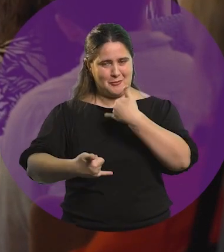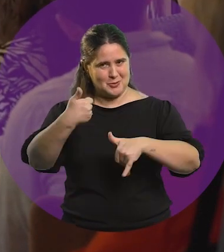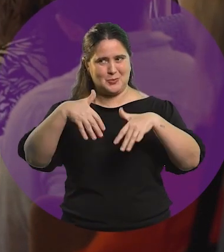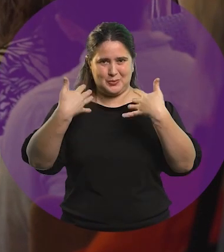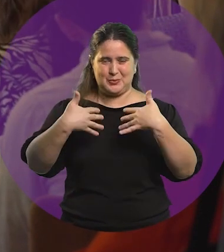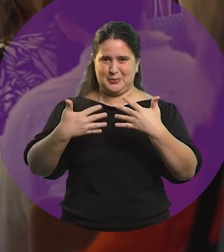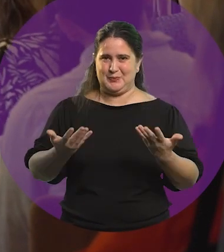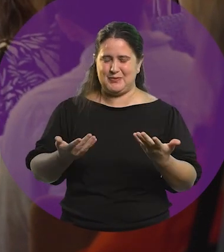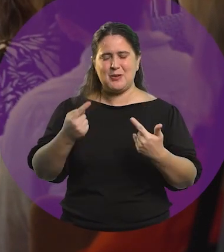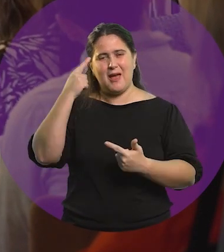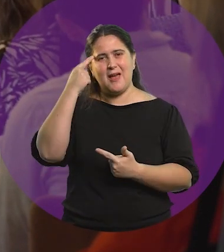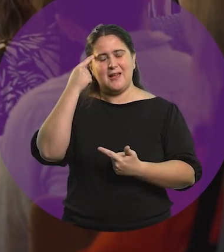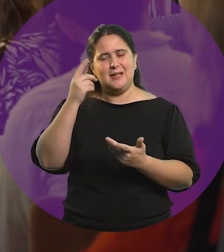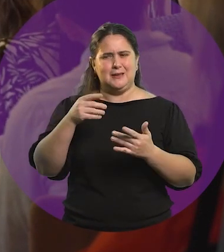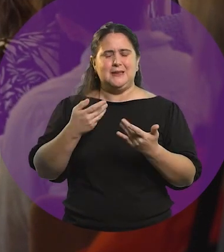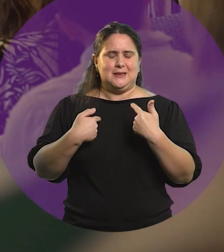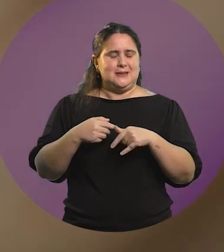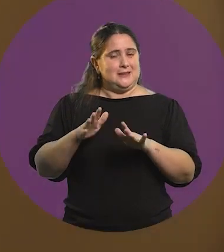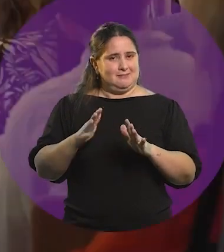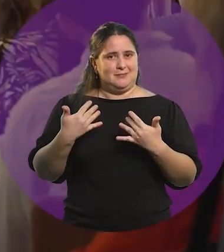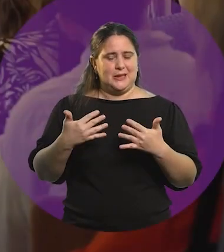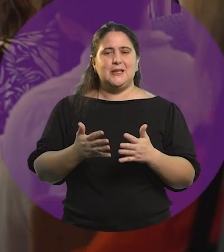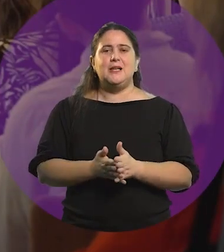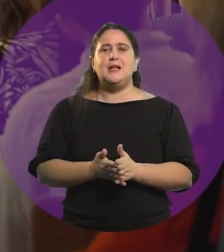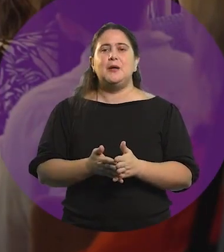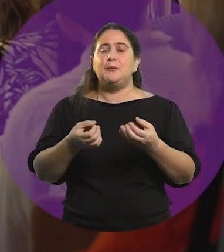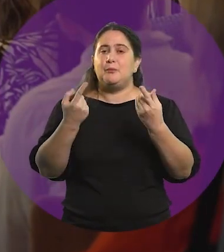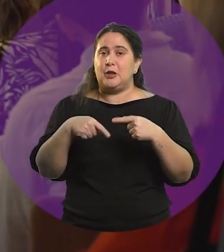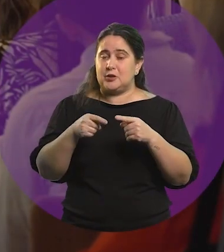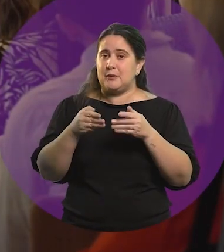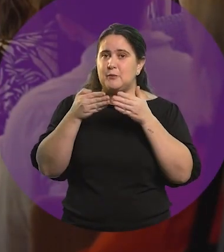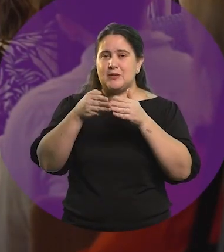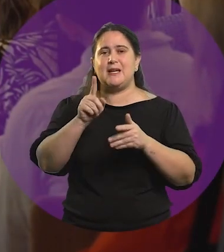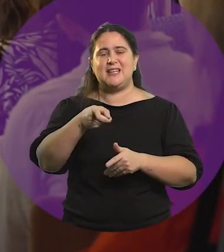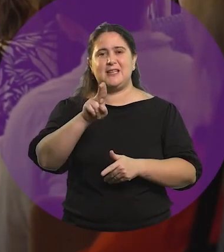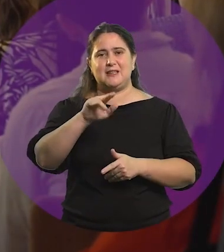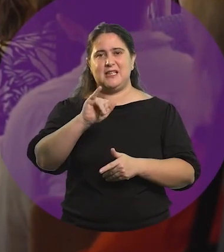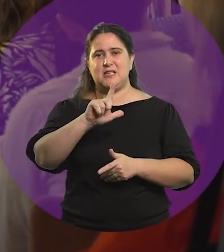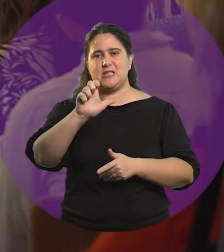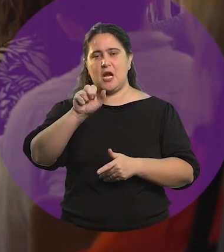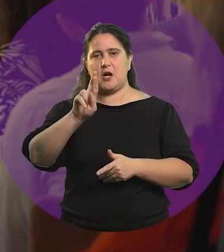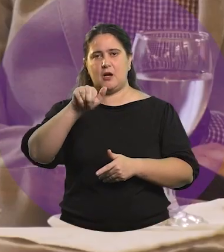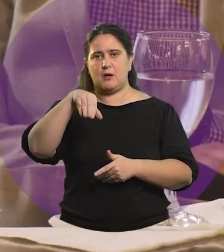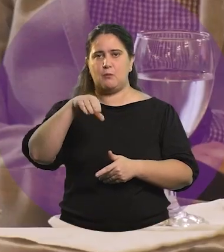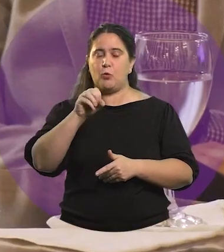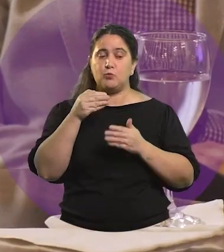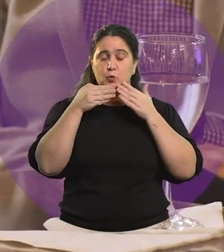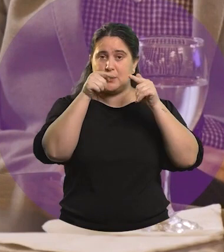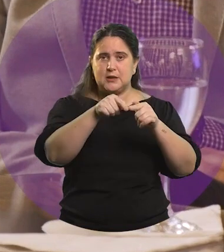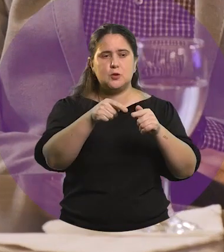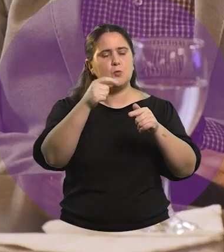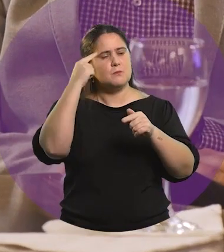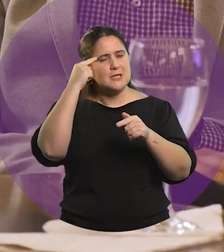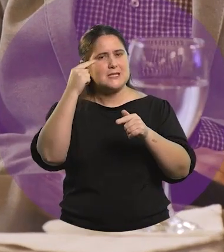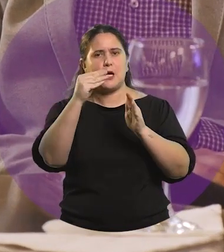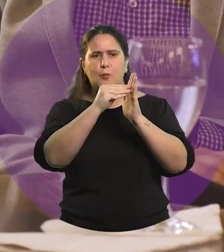datos. Me quedé pensando en un montón de cosas. Pero preguntarte, Guillermo, ¿en qué aspectos pensás